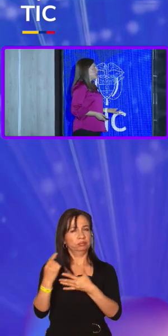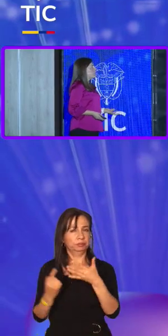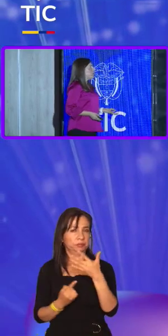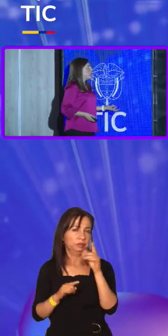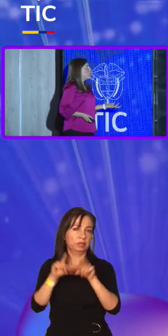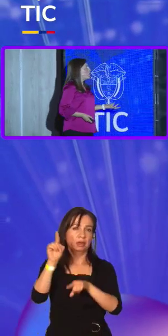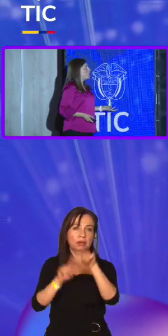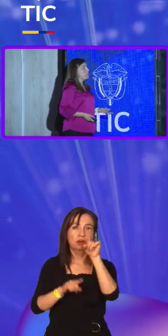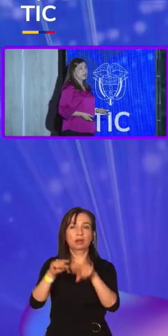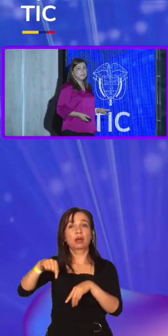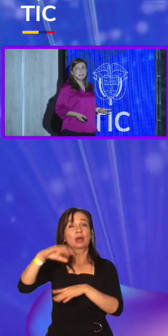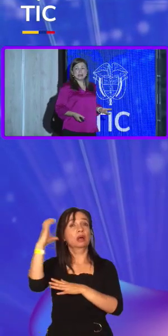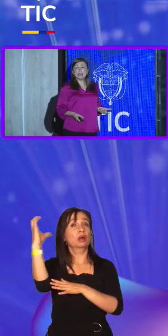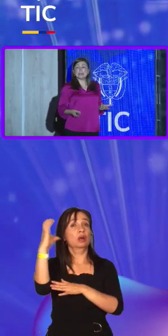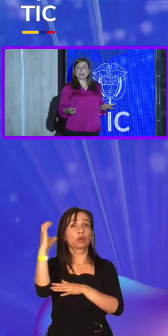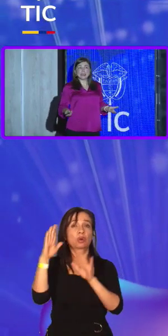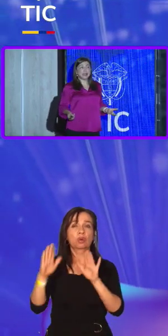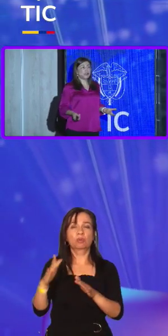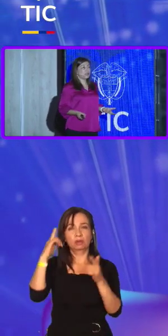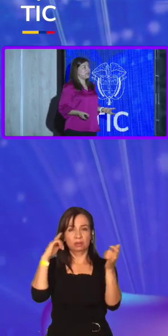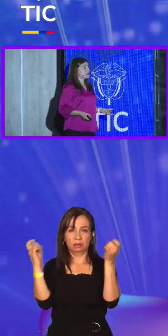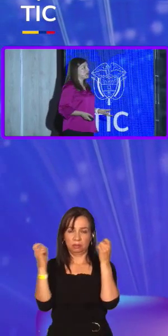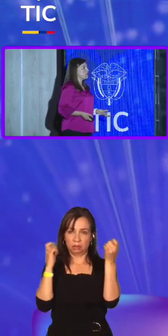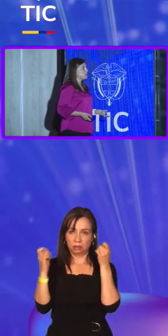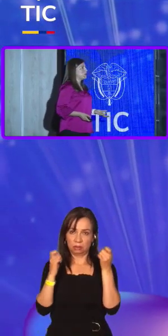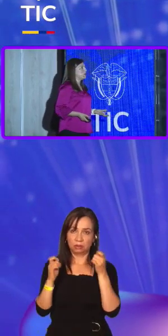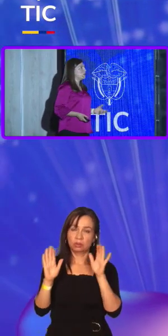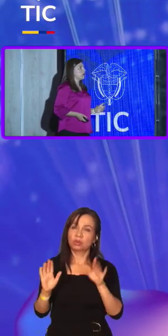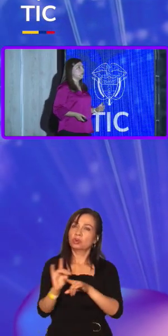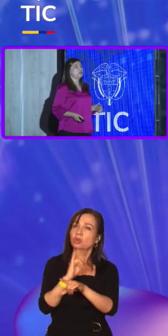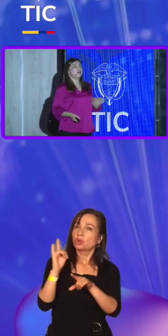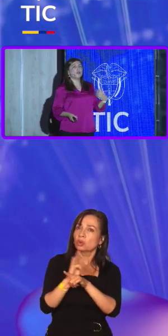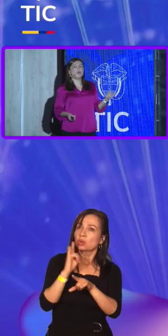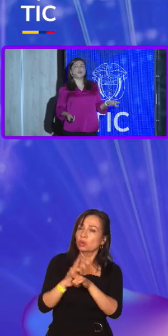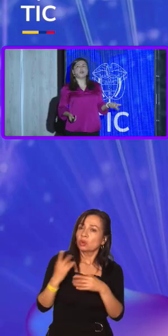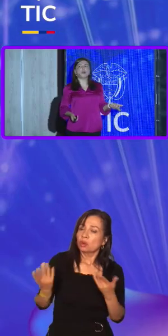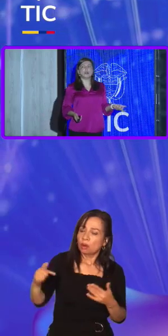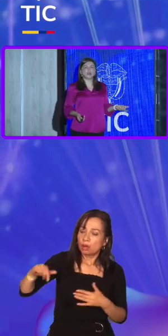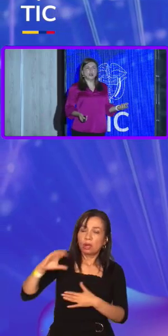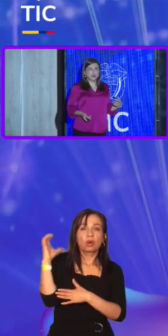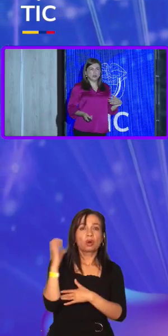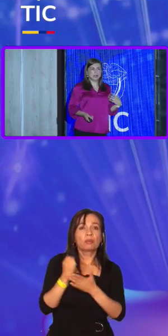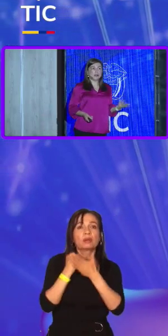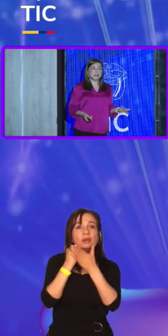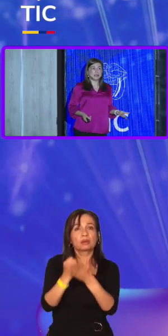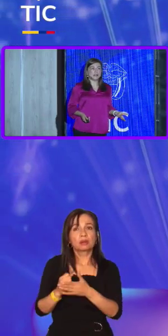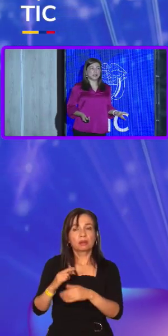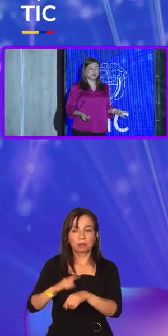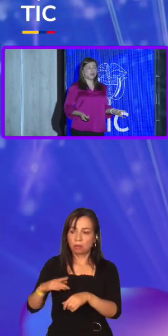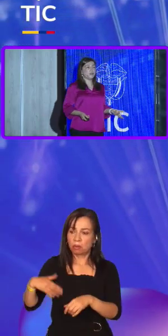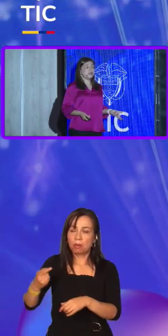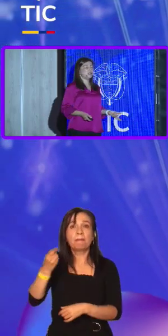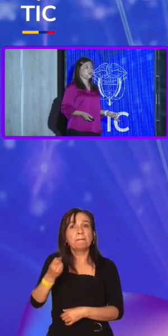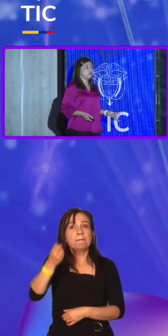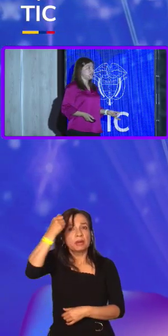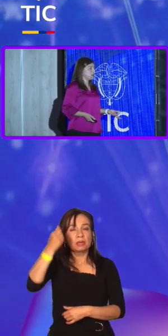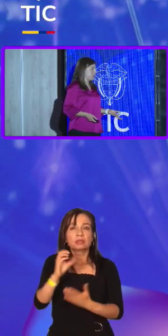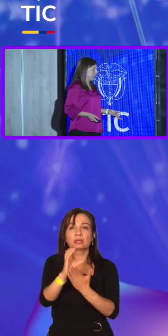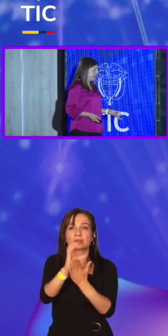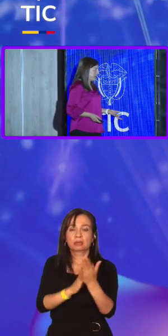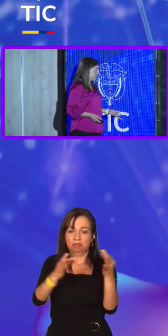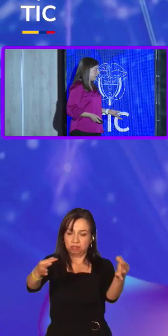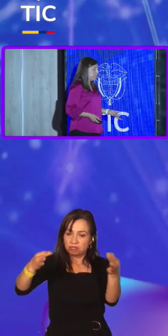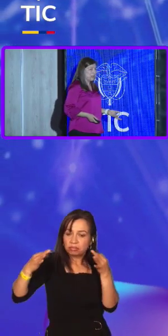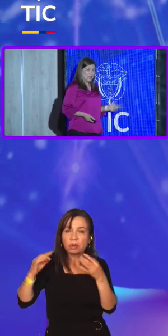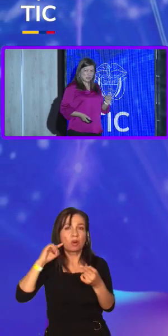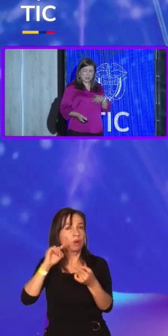nada más, pero por ejemplo, en Colombia la estrategia que utilizaron les permitió en un tiempo muy corto lograr una certificación como